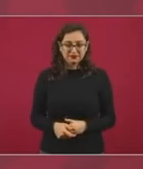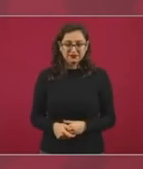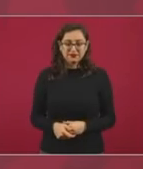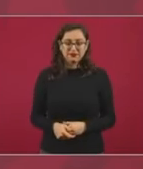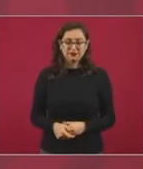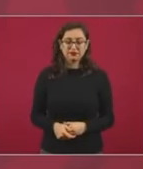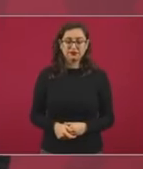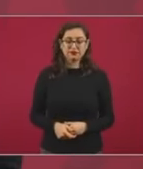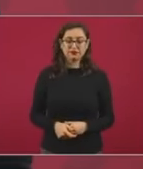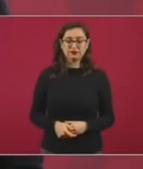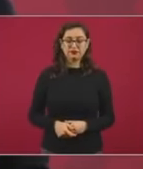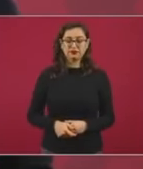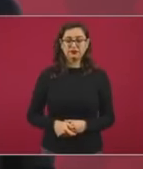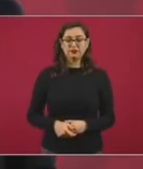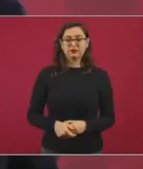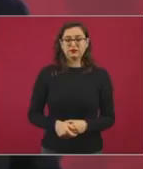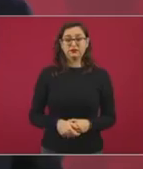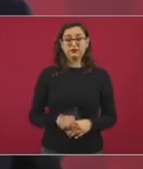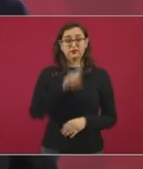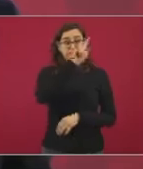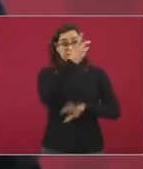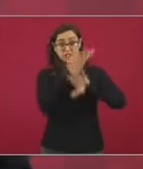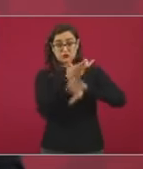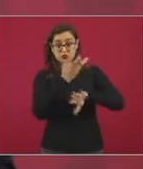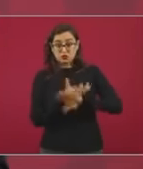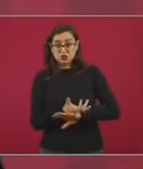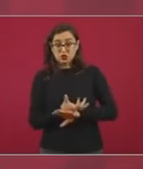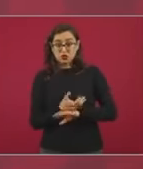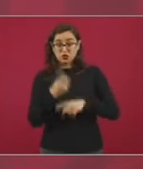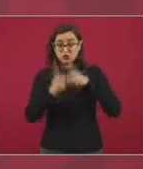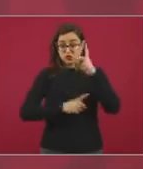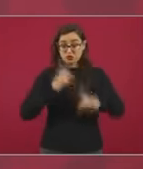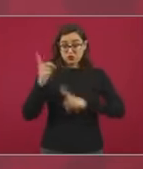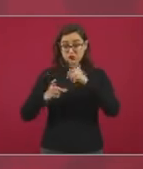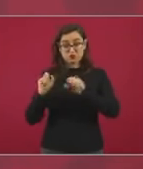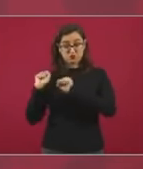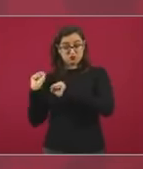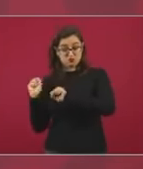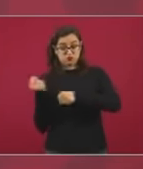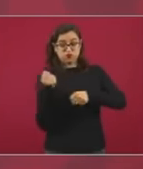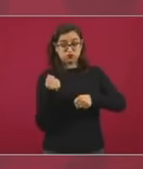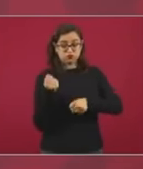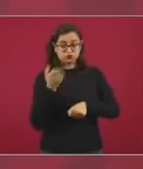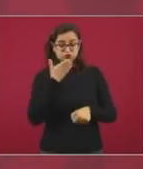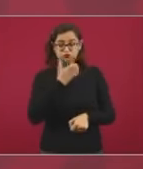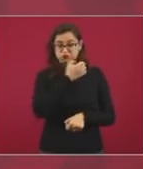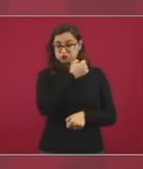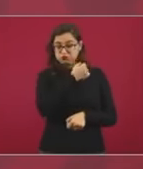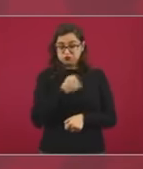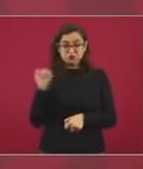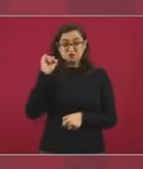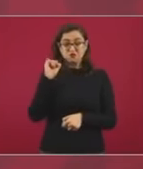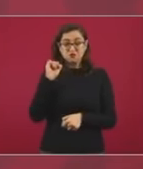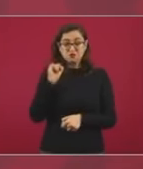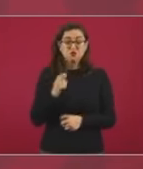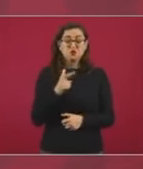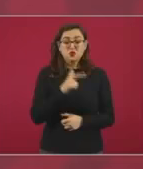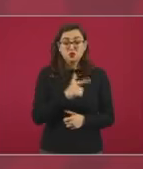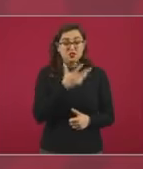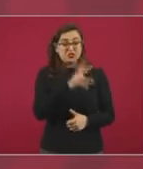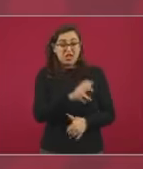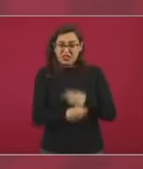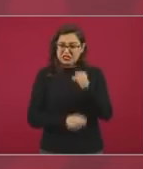Un beisbolista en Estados Unidos de grandes ligas, después de estar jugando